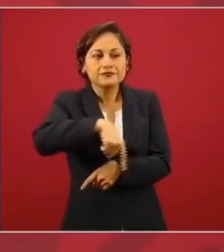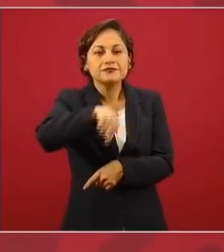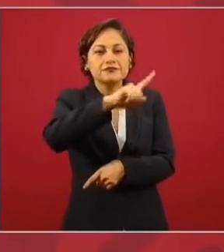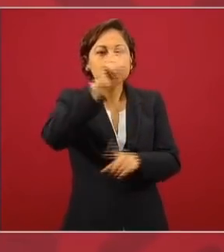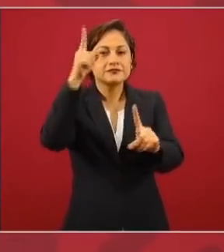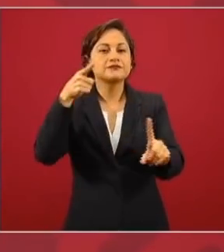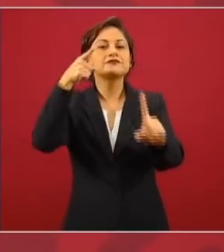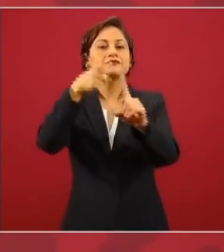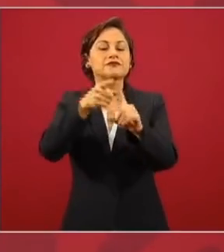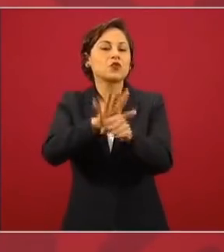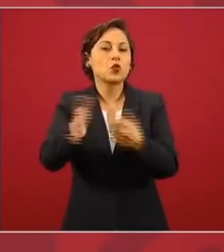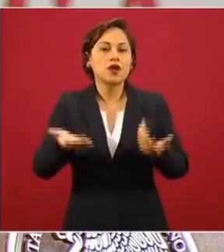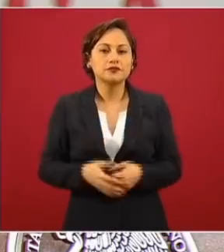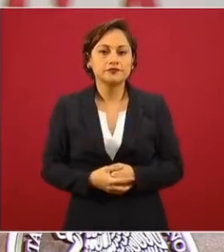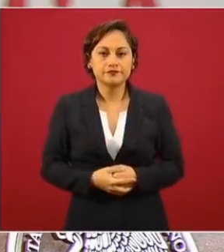es